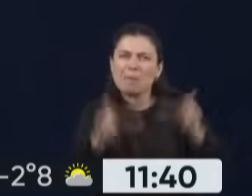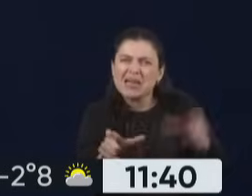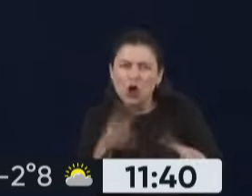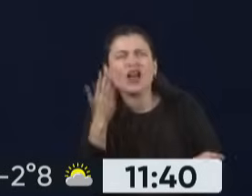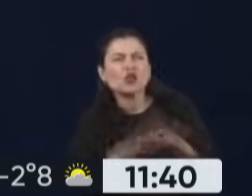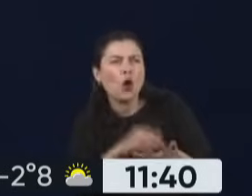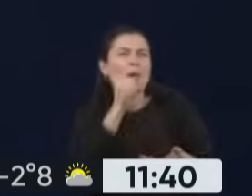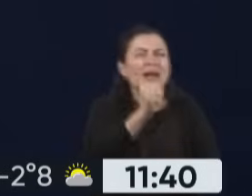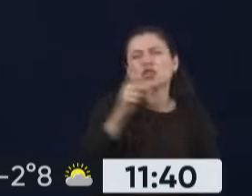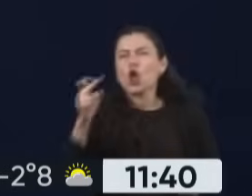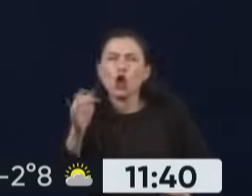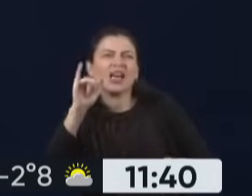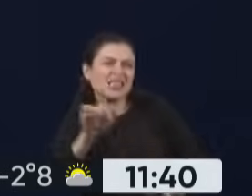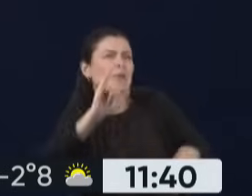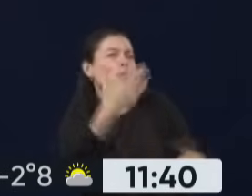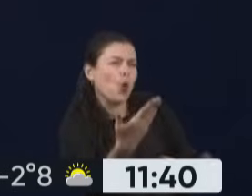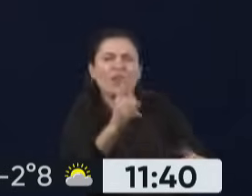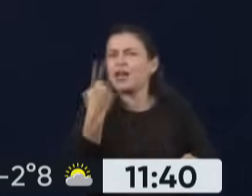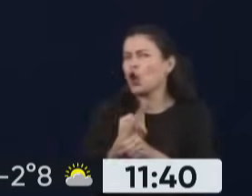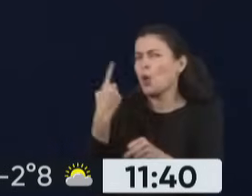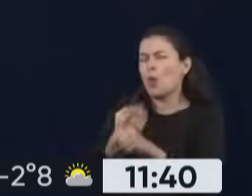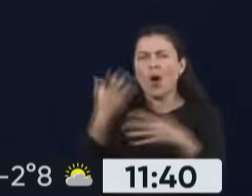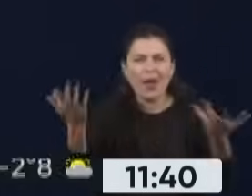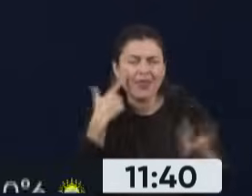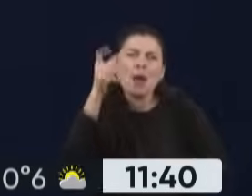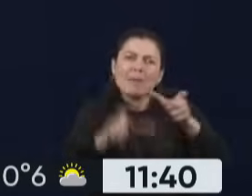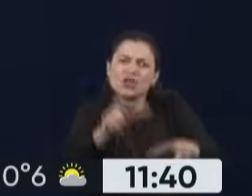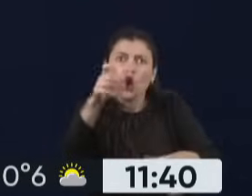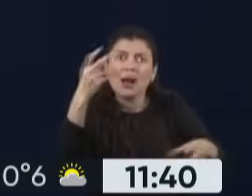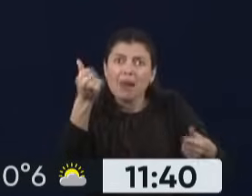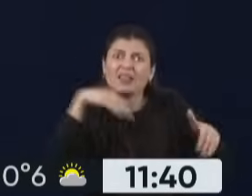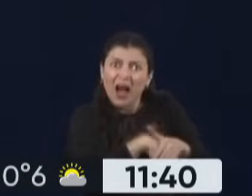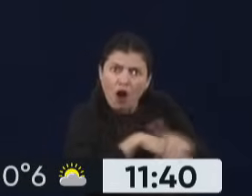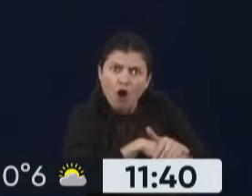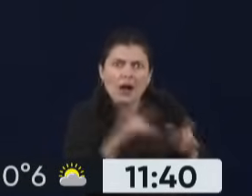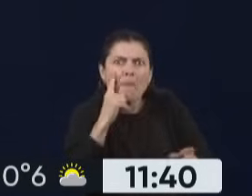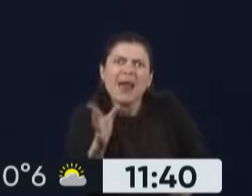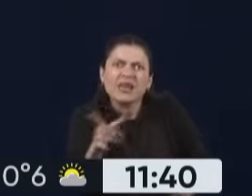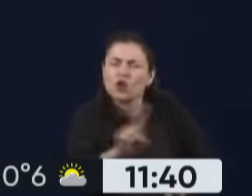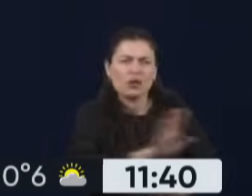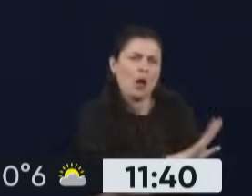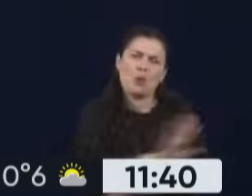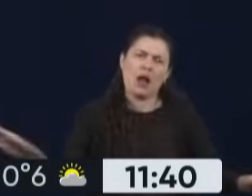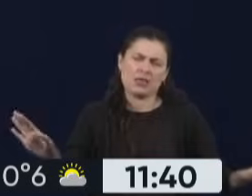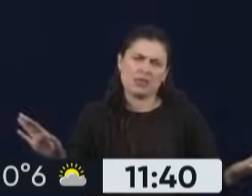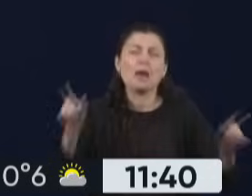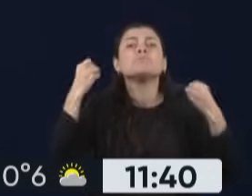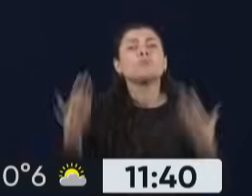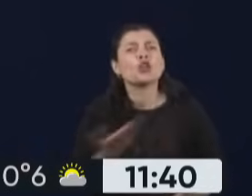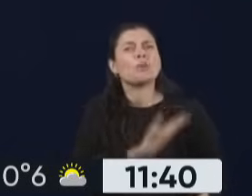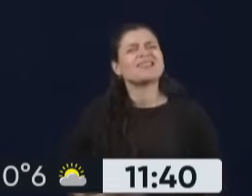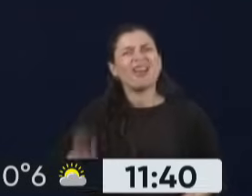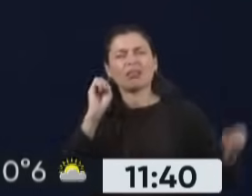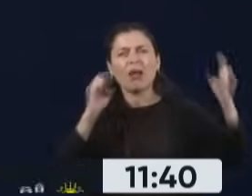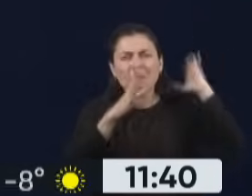trabajan, que se esfuerzan, que ahorran y que invierten. Por eso el presidente Javier Milei instruyó